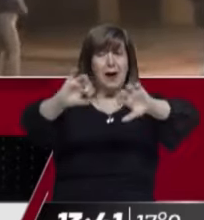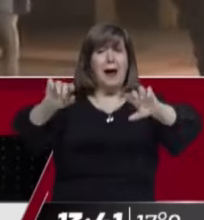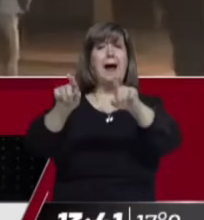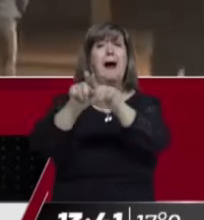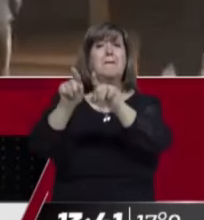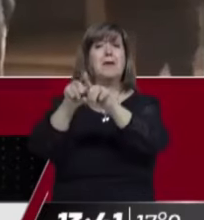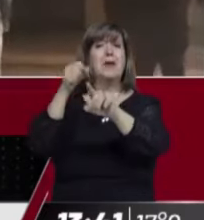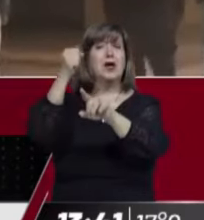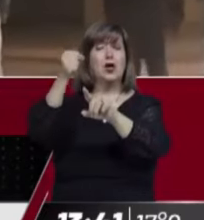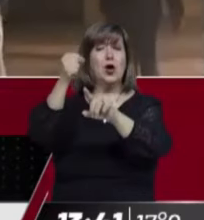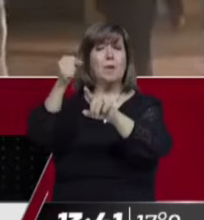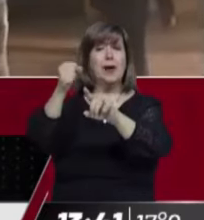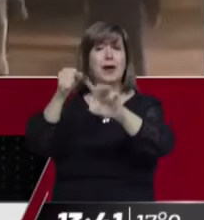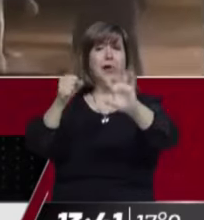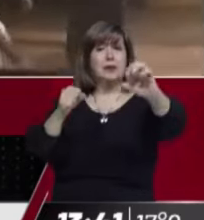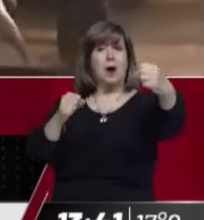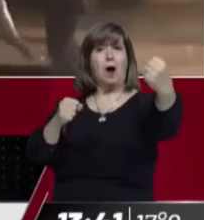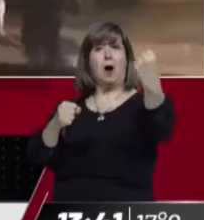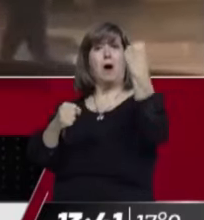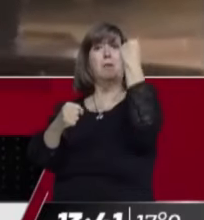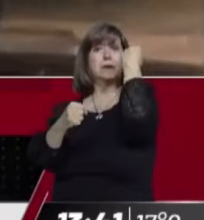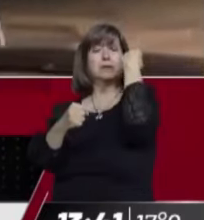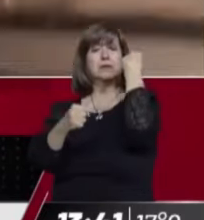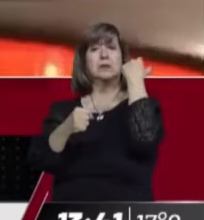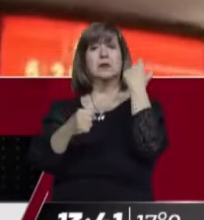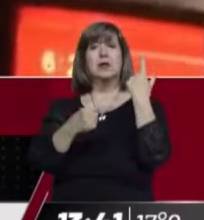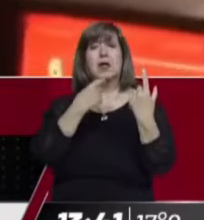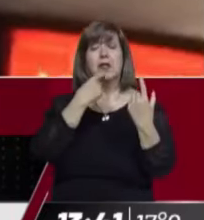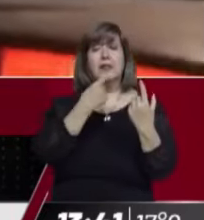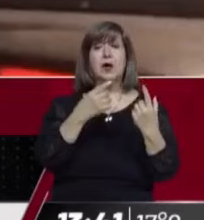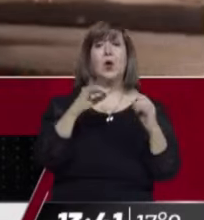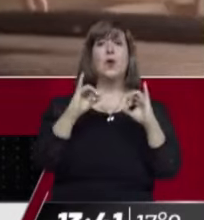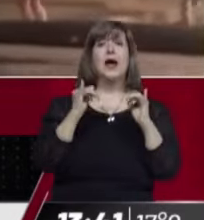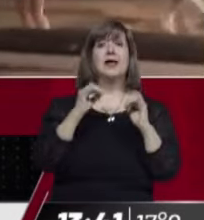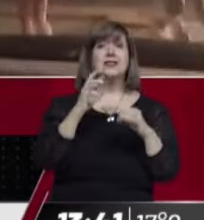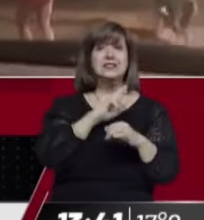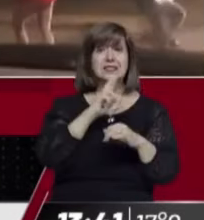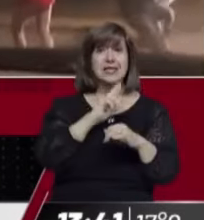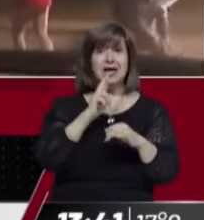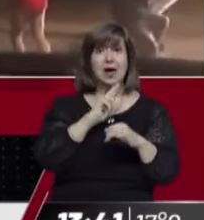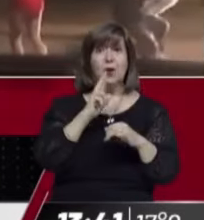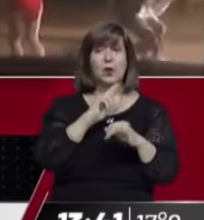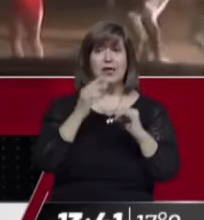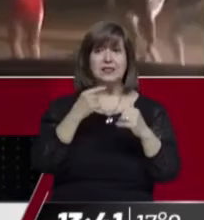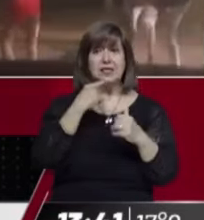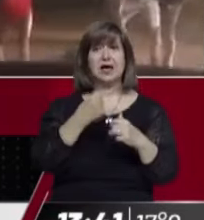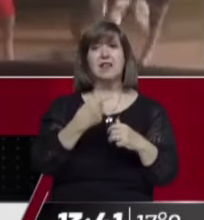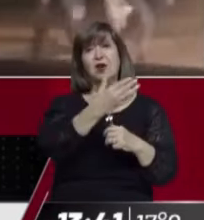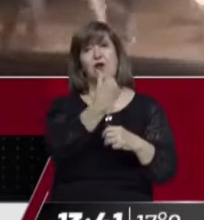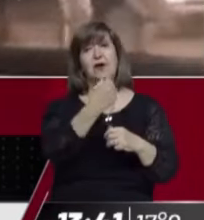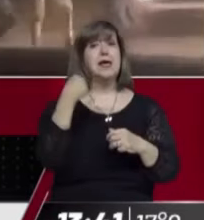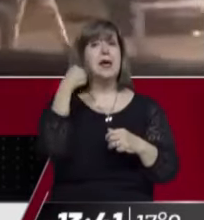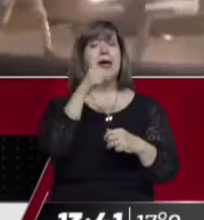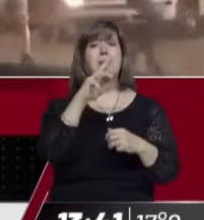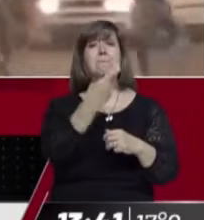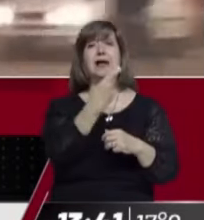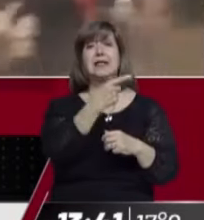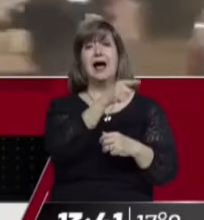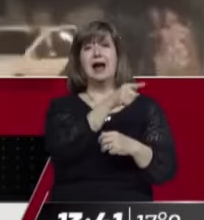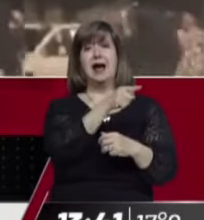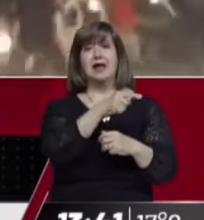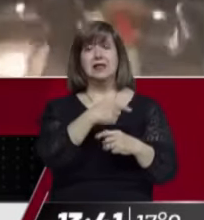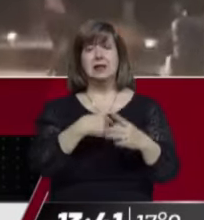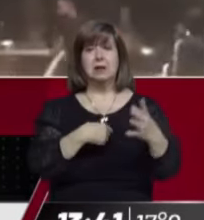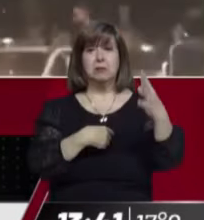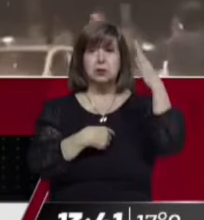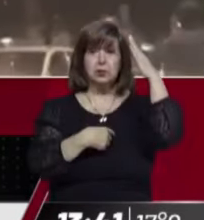él le dijo a la chica matala Vení matar a ella por la para que me pegaran a mí directamente y hasta ahí